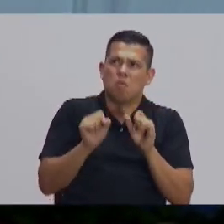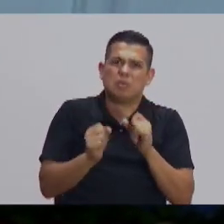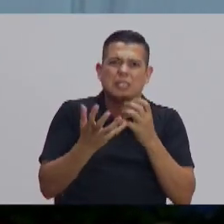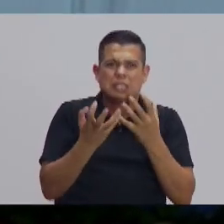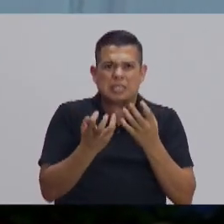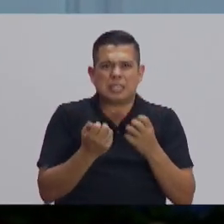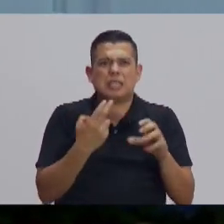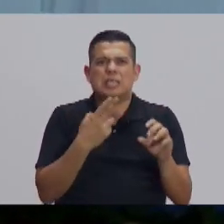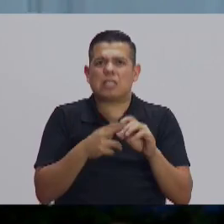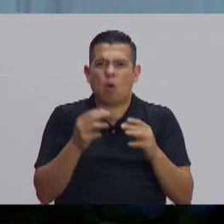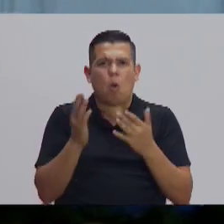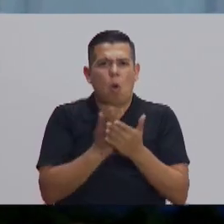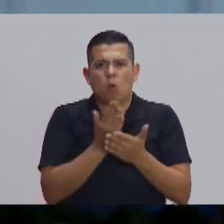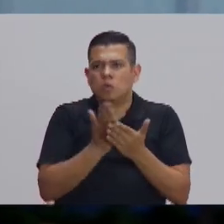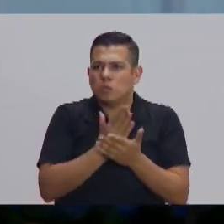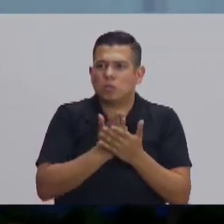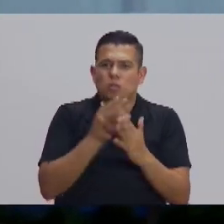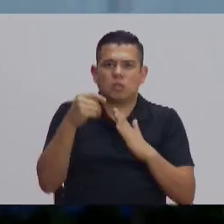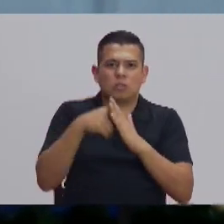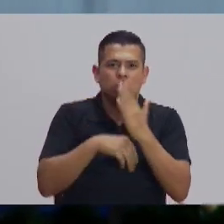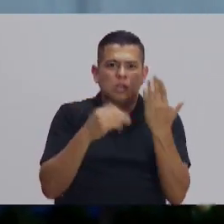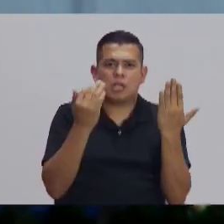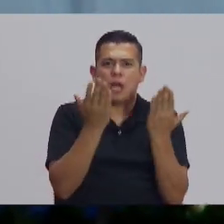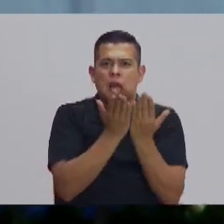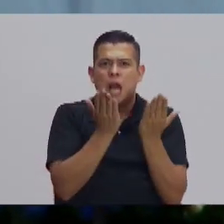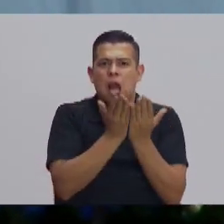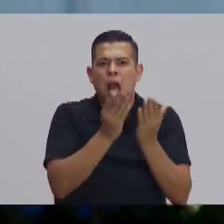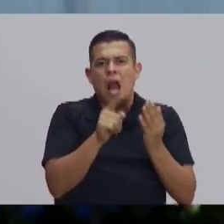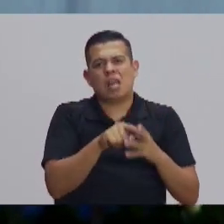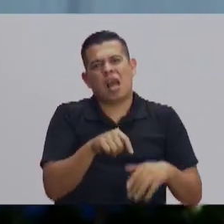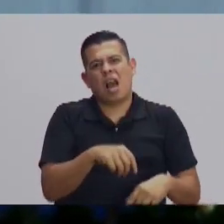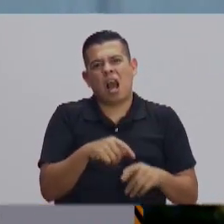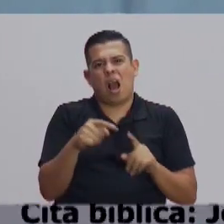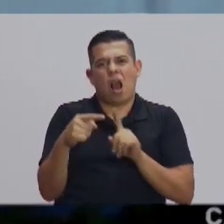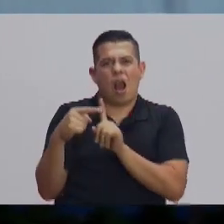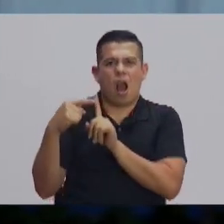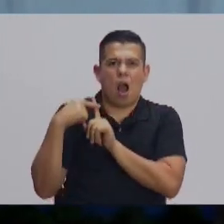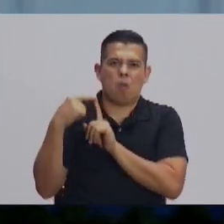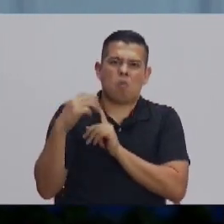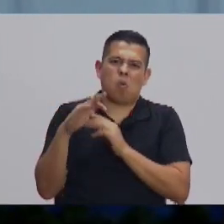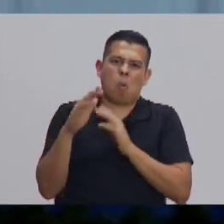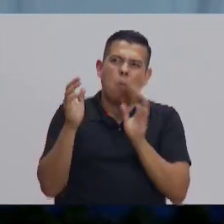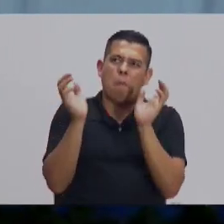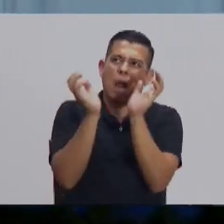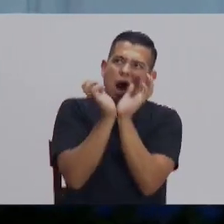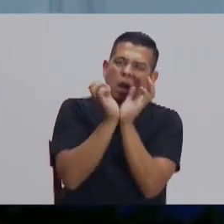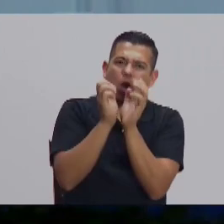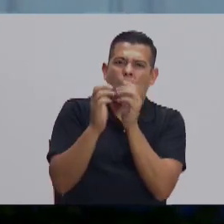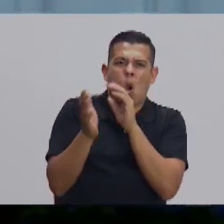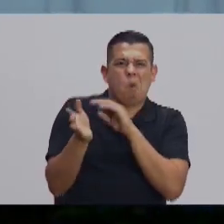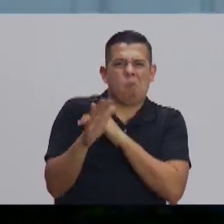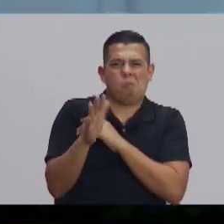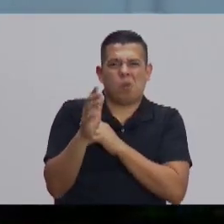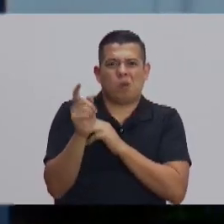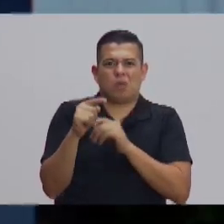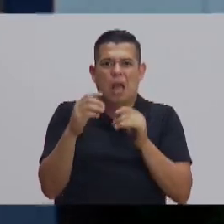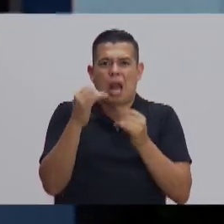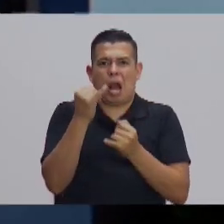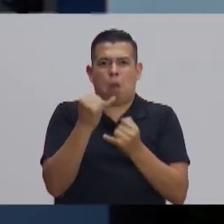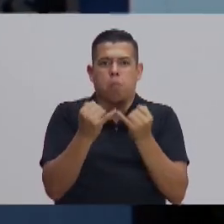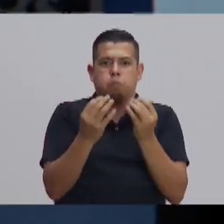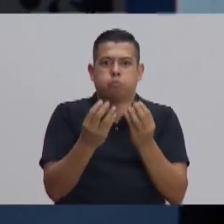y te metiste a un curso pero allá por abril allá por mayo eso se vino abajo